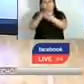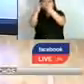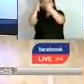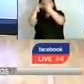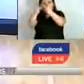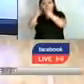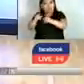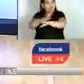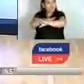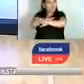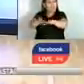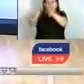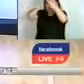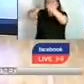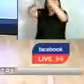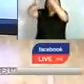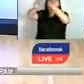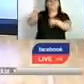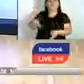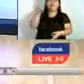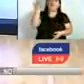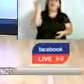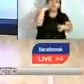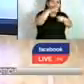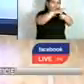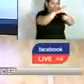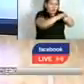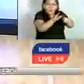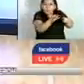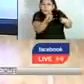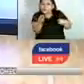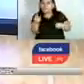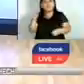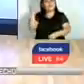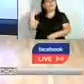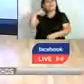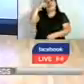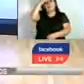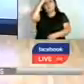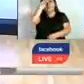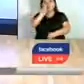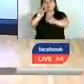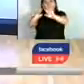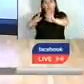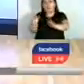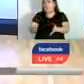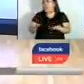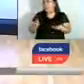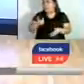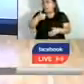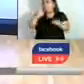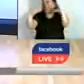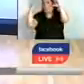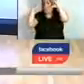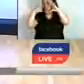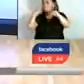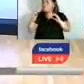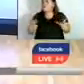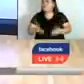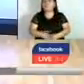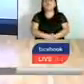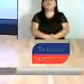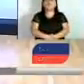sentado, en este caso, los resultados de las elecciones del día domingo 28. Rocío, buenas noches. ¿Qué nos cuentas? ¿Cuál es la información que nos